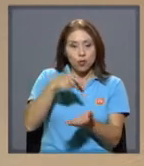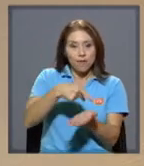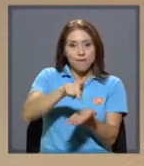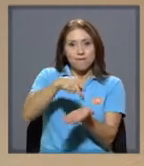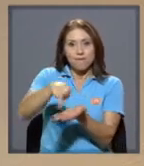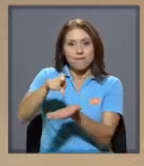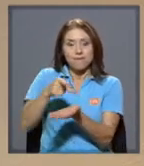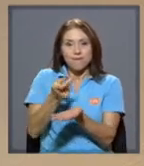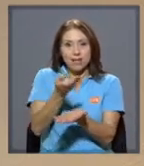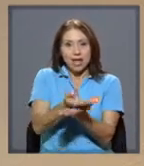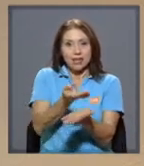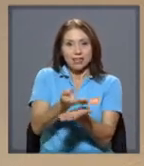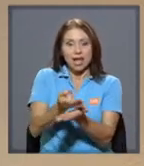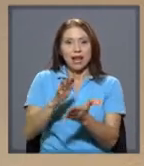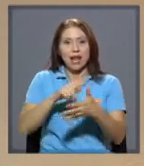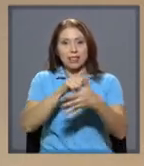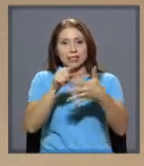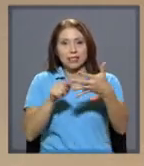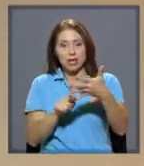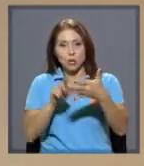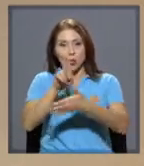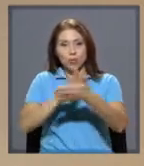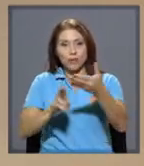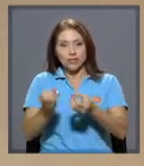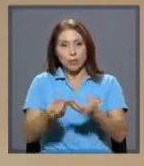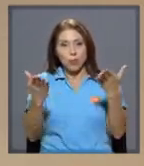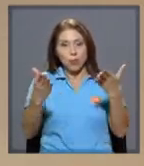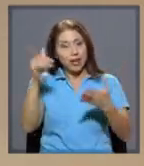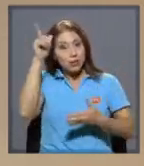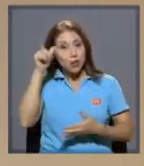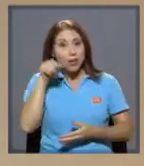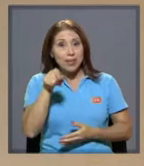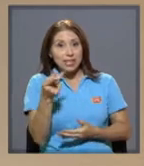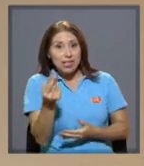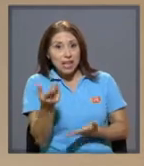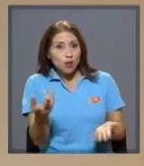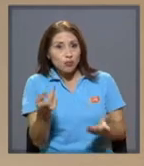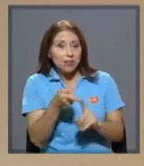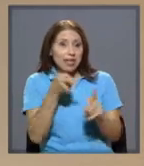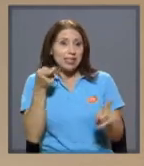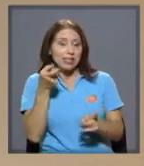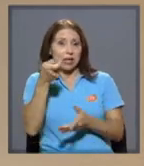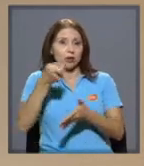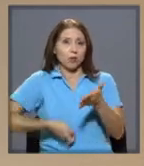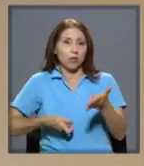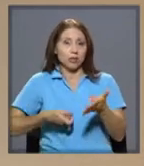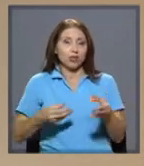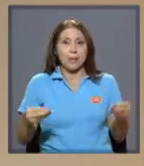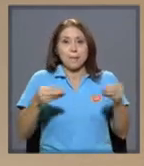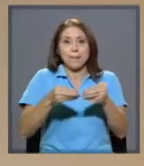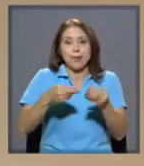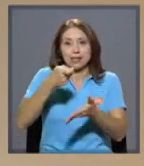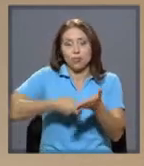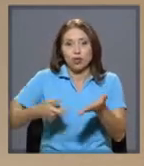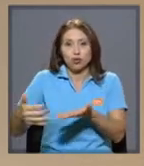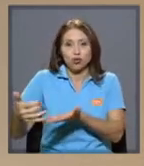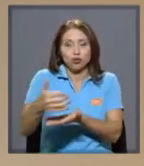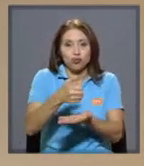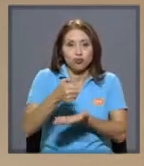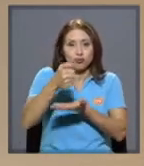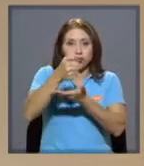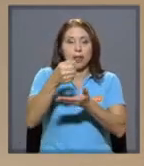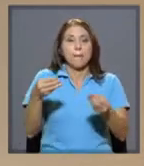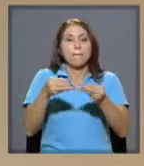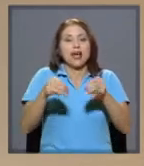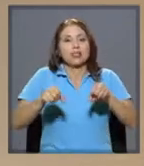universidades públicas. Obviamente proviene de los impuestos. Cuanto más impuestos haya, más posibilidad hay de que